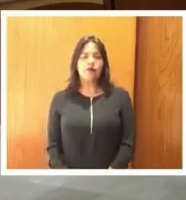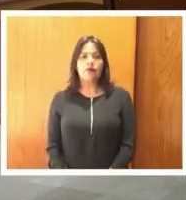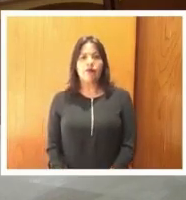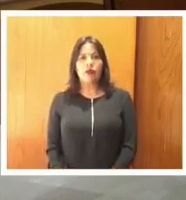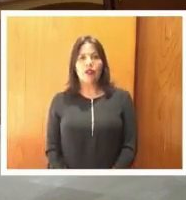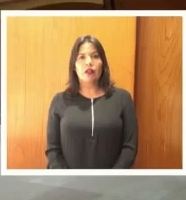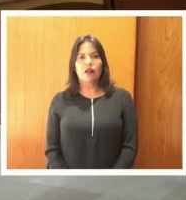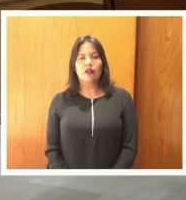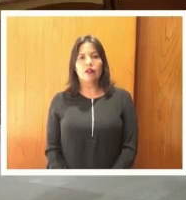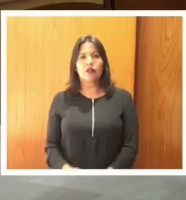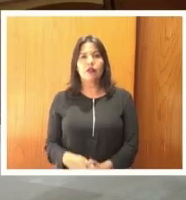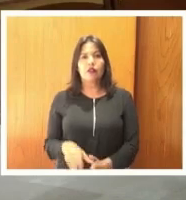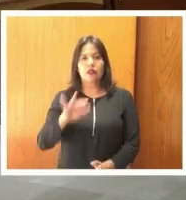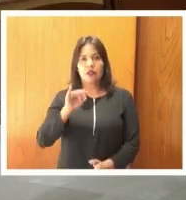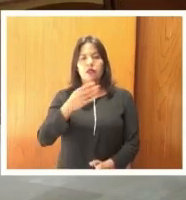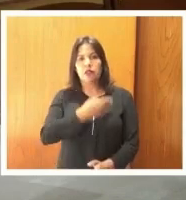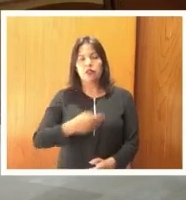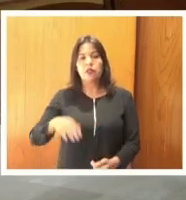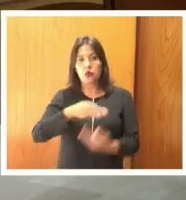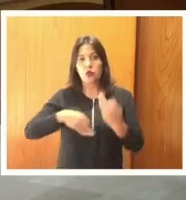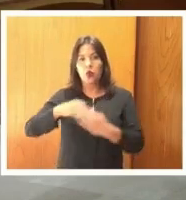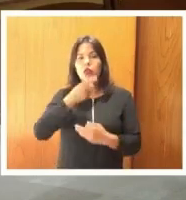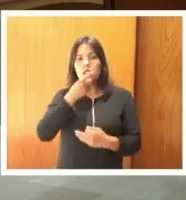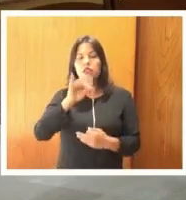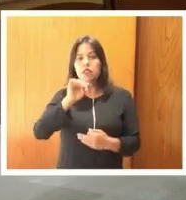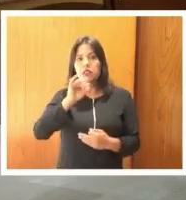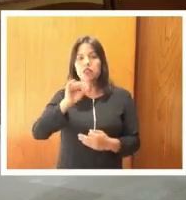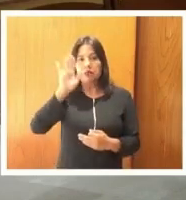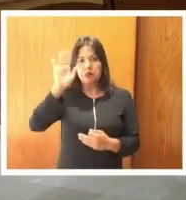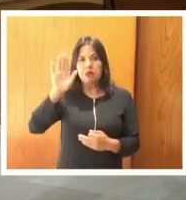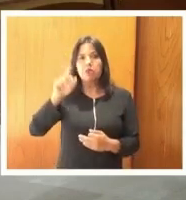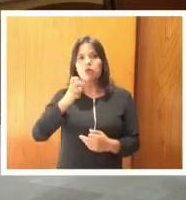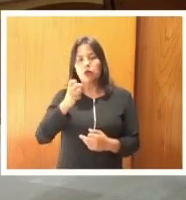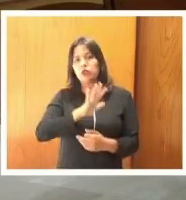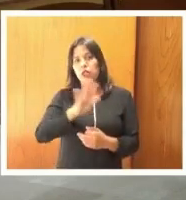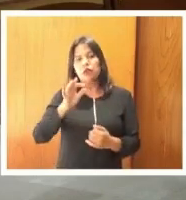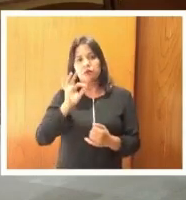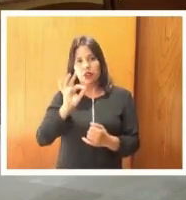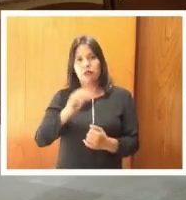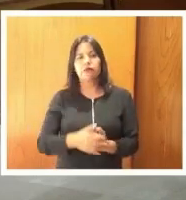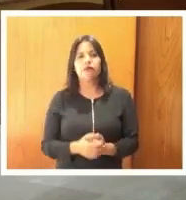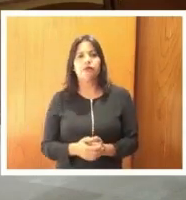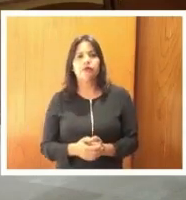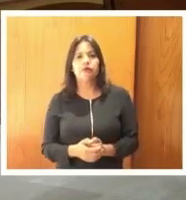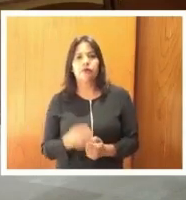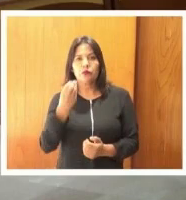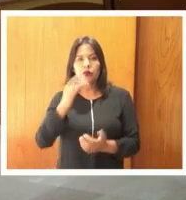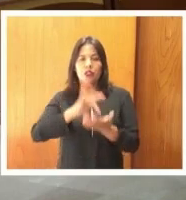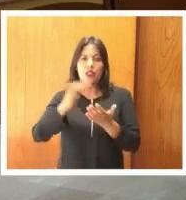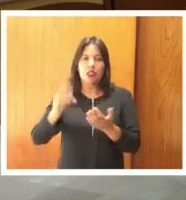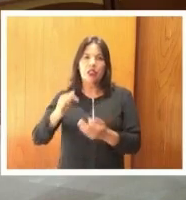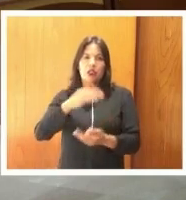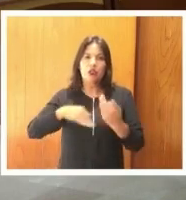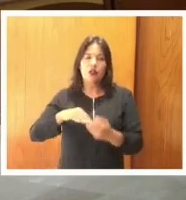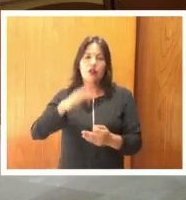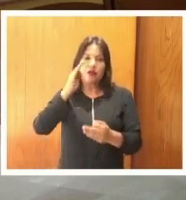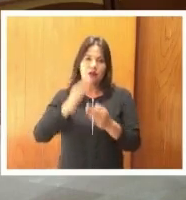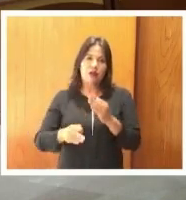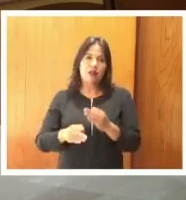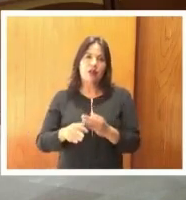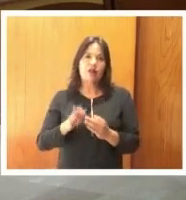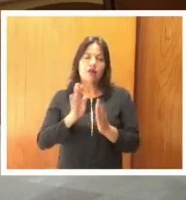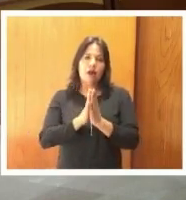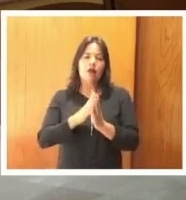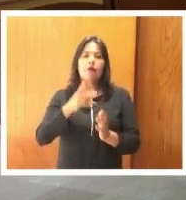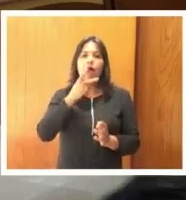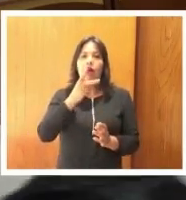Comisionado presidente, se aprueban por unanimidad de votos los 2 puntos mencionados en los términos propuestos. Muchas gracias a todos. Finalmente, le damos el uso de la